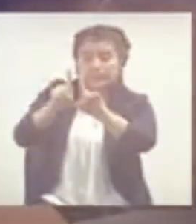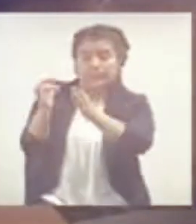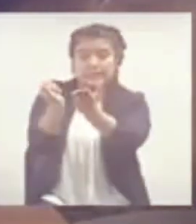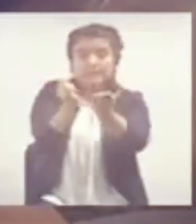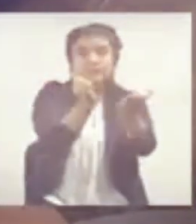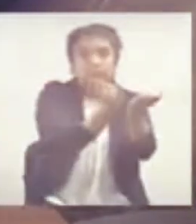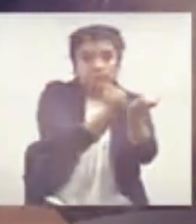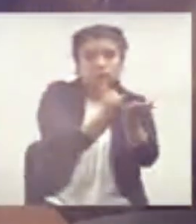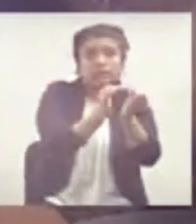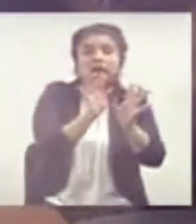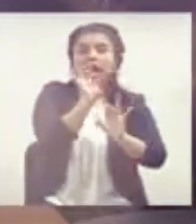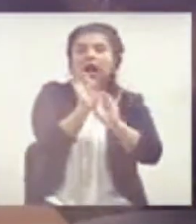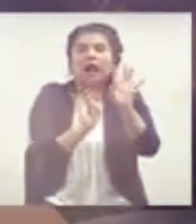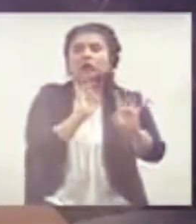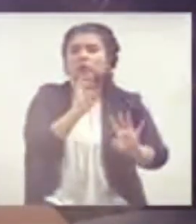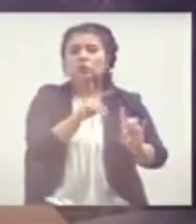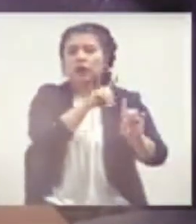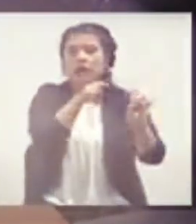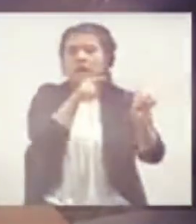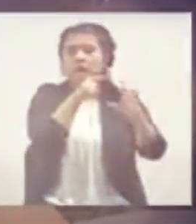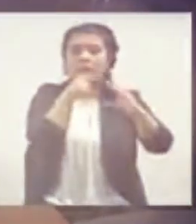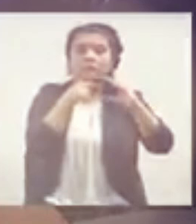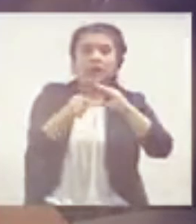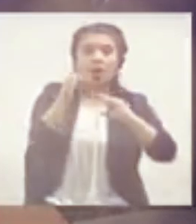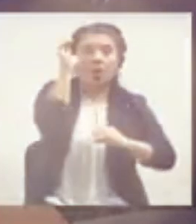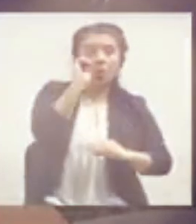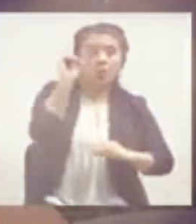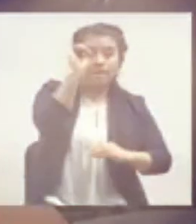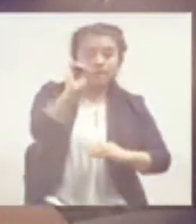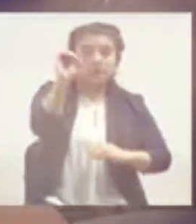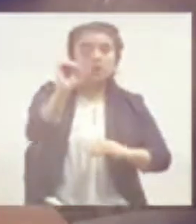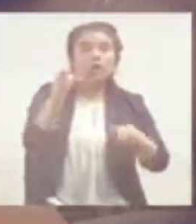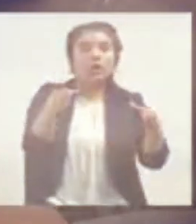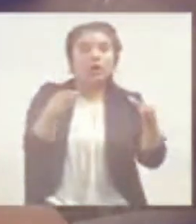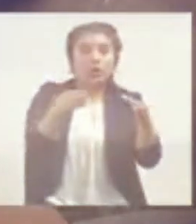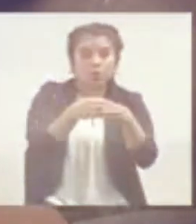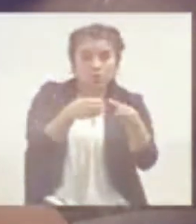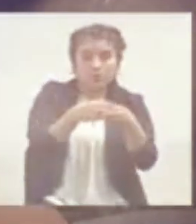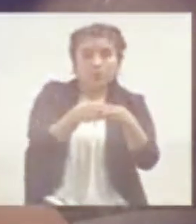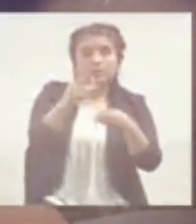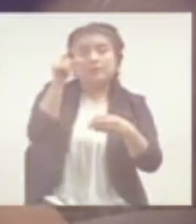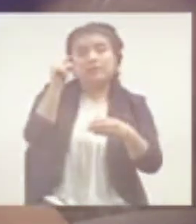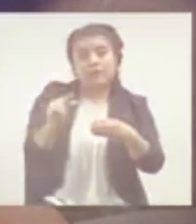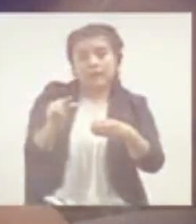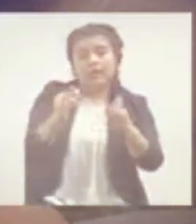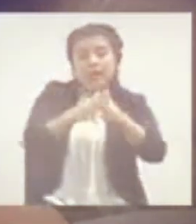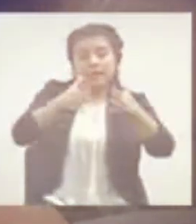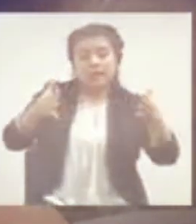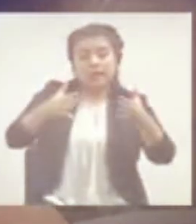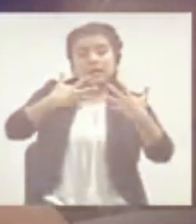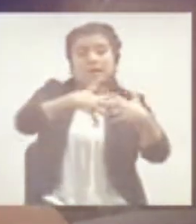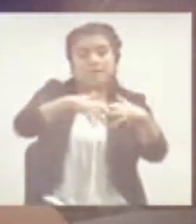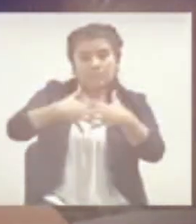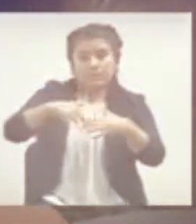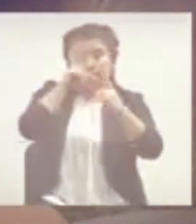instituciones. Algunas de ellas enviaron su opinión a la Comisión de Pequeña y Mediana Empresa, y de forma